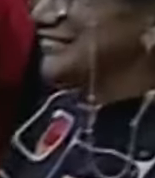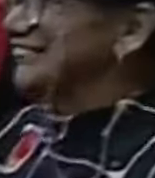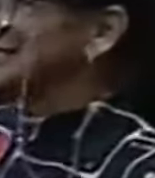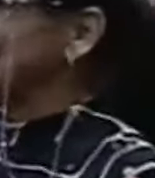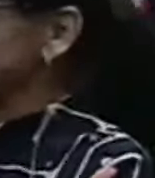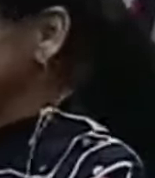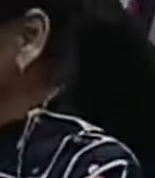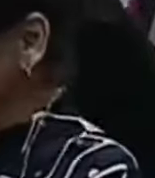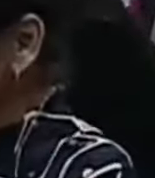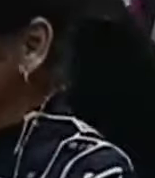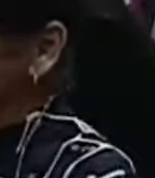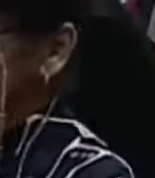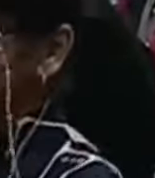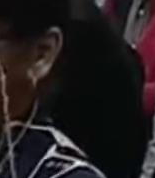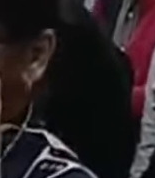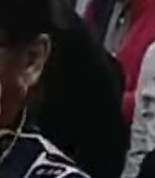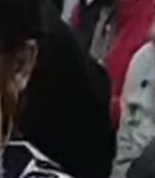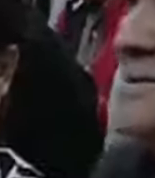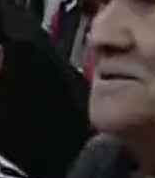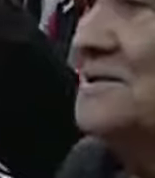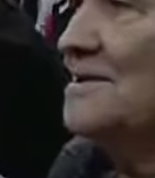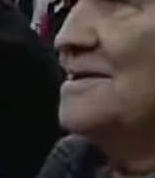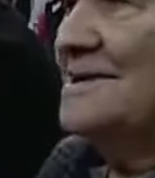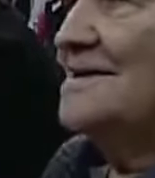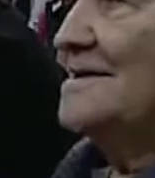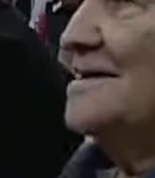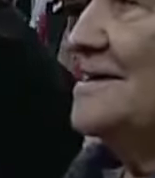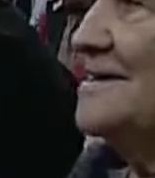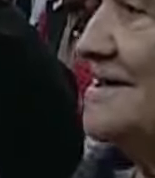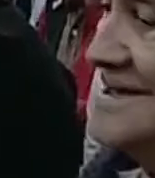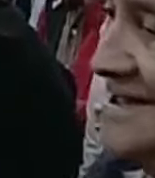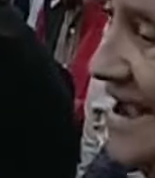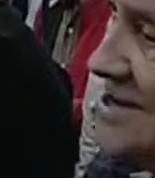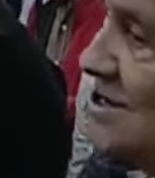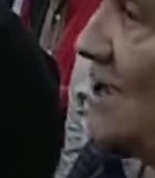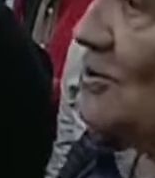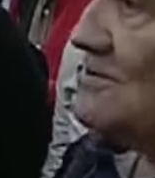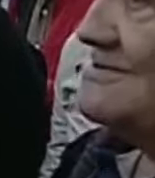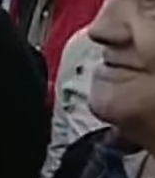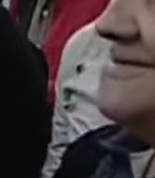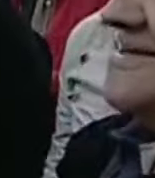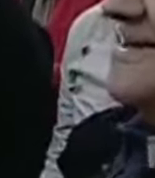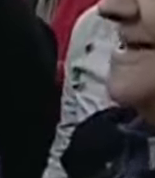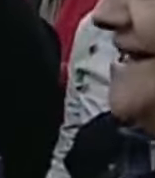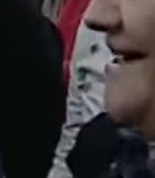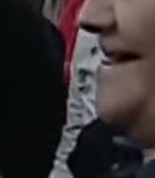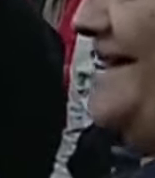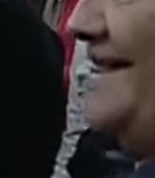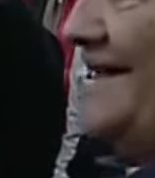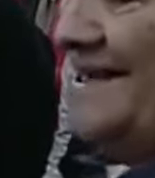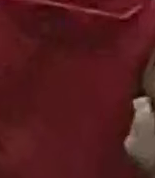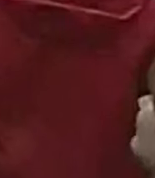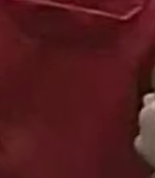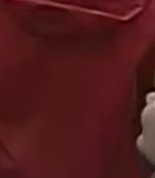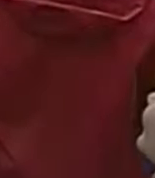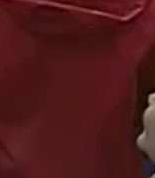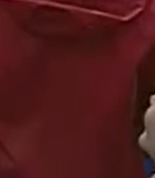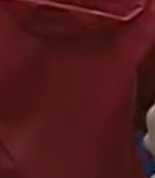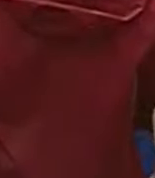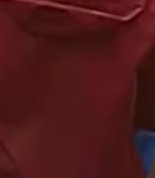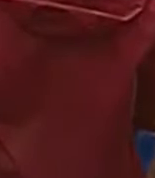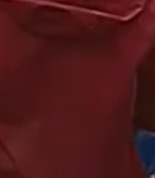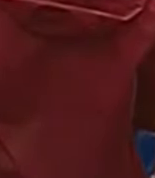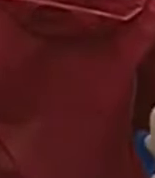muchachos valientes. Siempre recordaremos a Robert Serra, nuestro joven mártir. Al detallar también este resumen, el